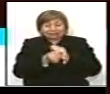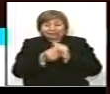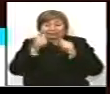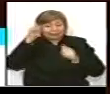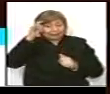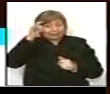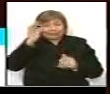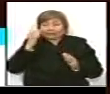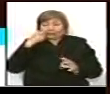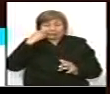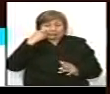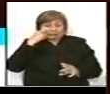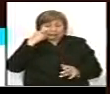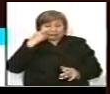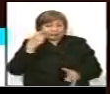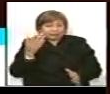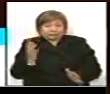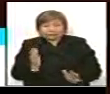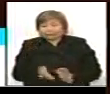o en carne,